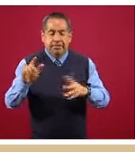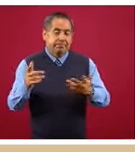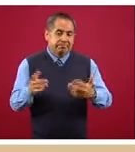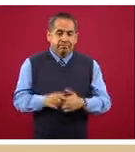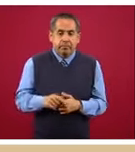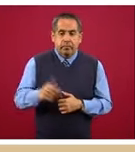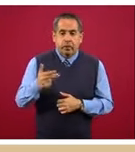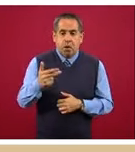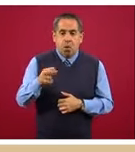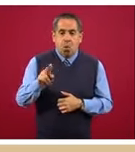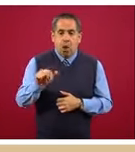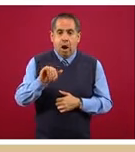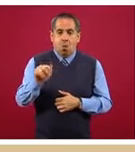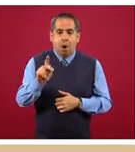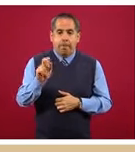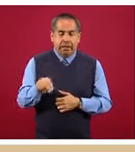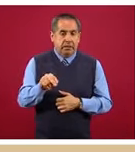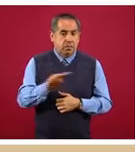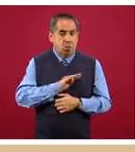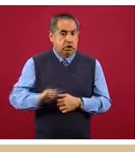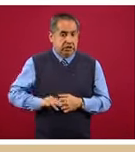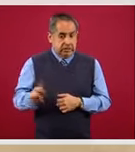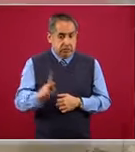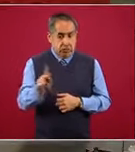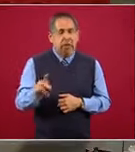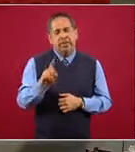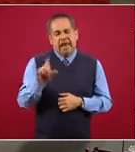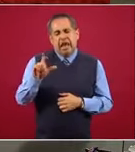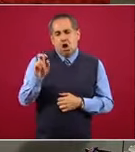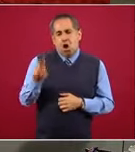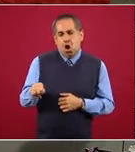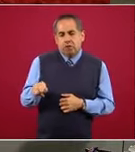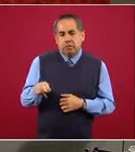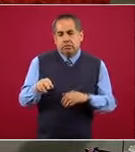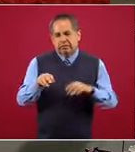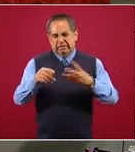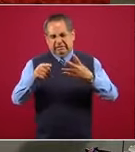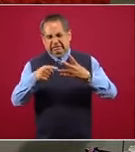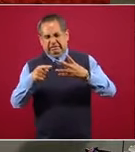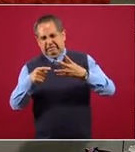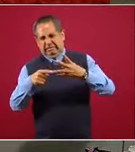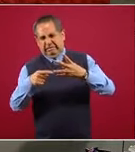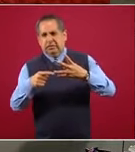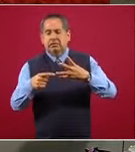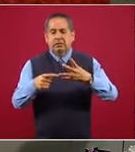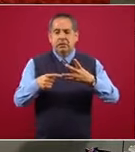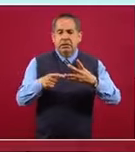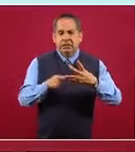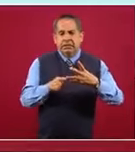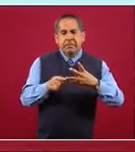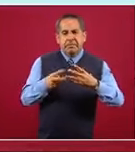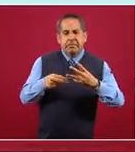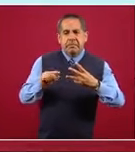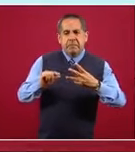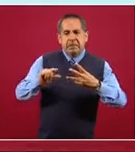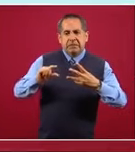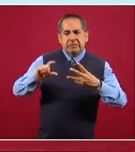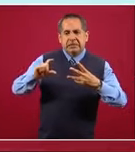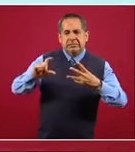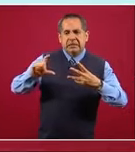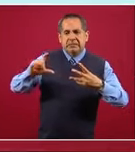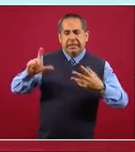Huajuapan de León, en su momento es la curva de más abajo, tiene una tendencia ascendente continua